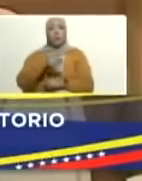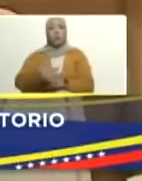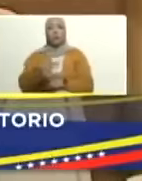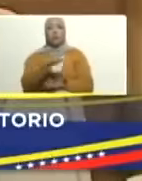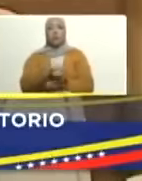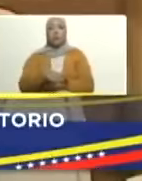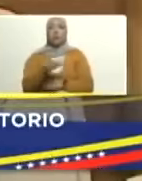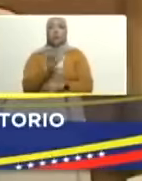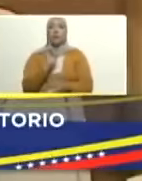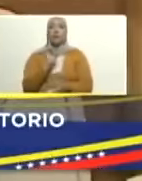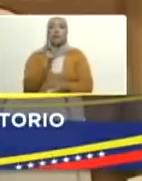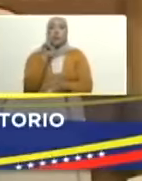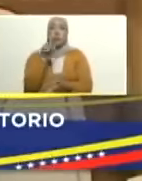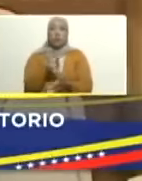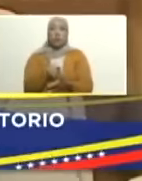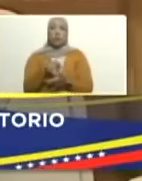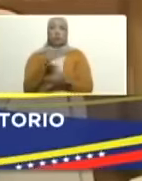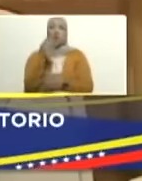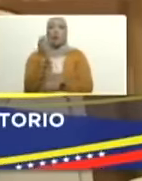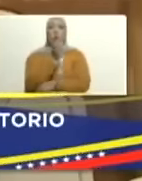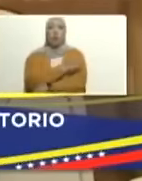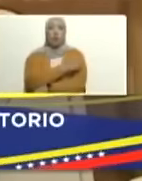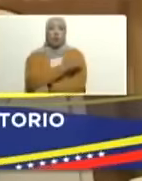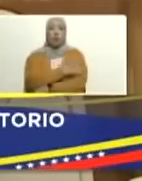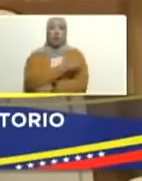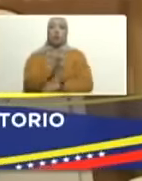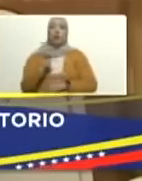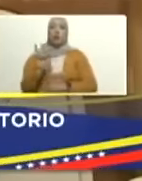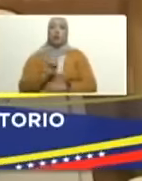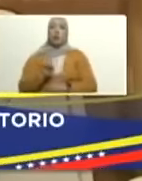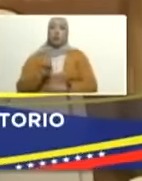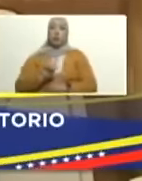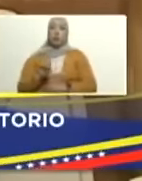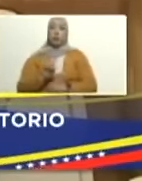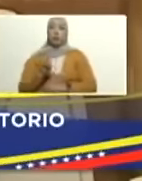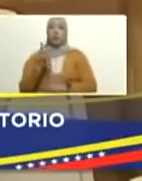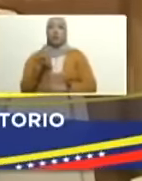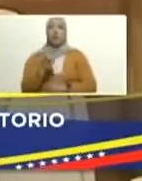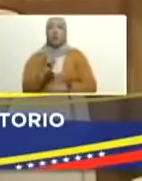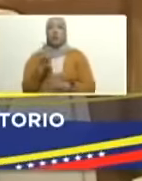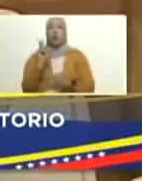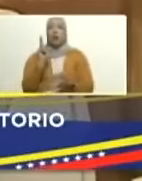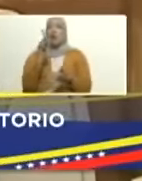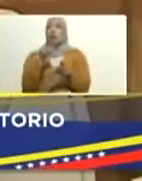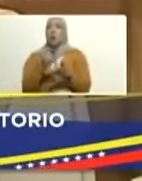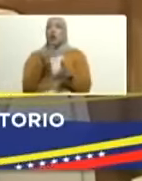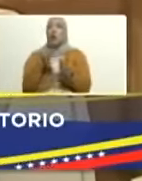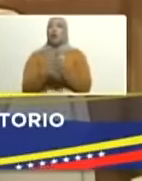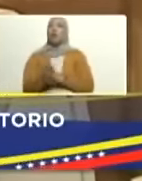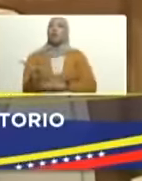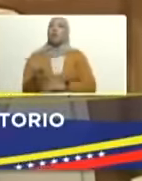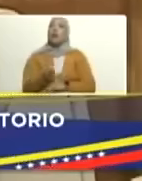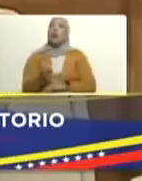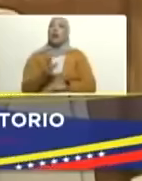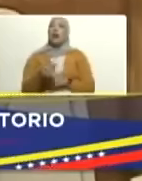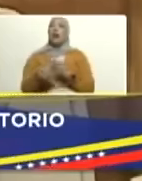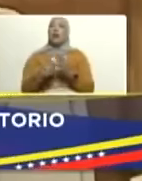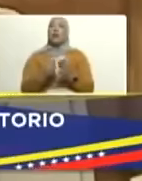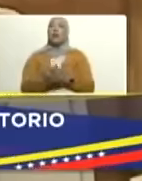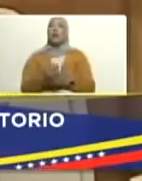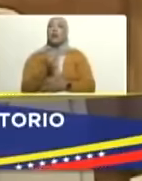con un sector de la oposición venezolana denominado Plataforma Unitaria de Venezuela.